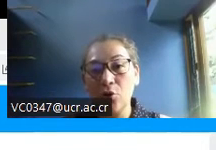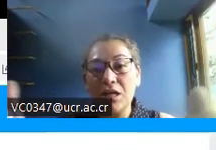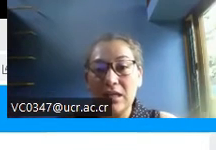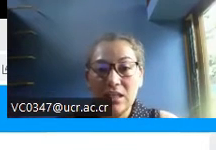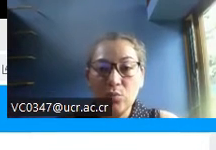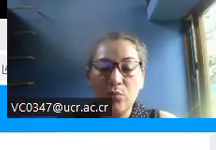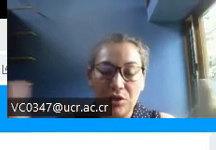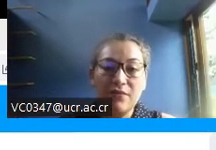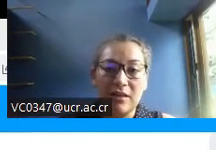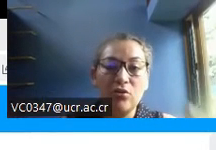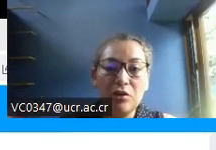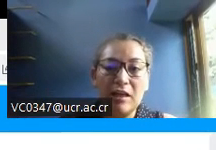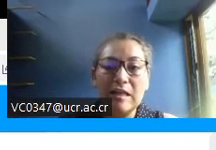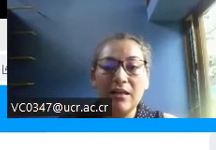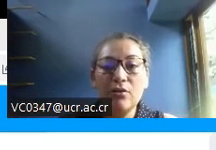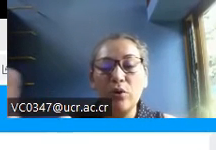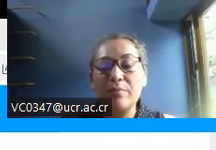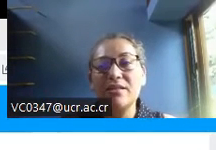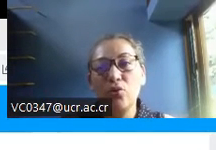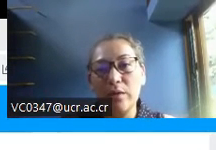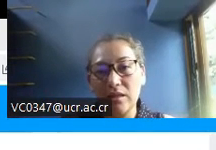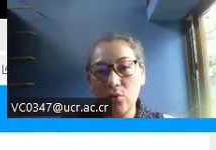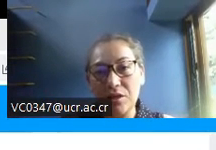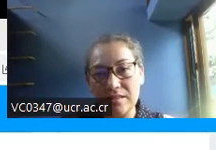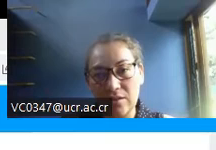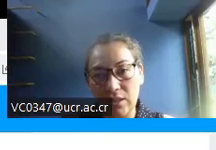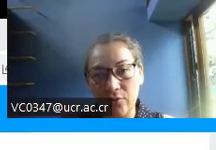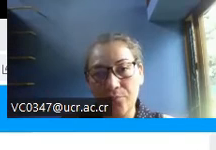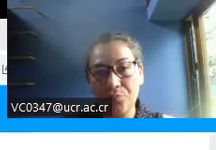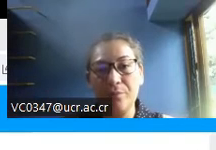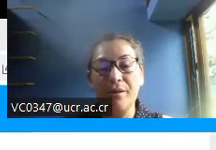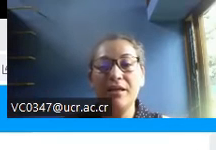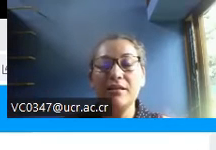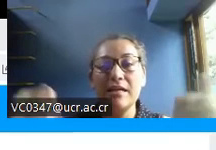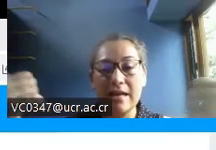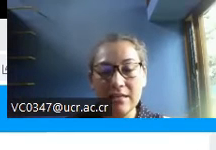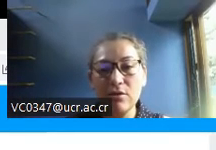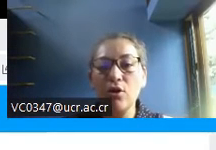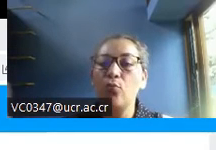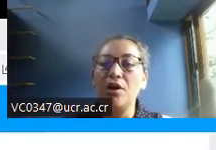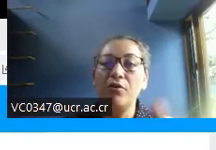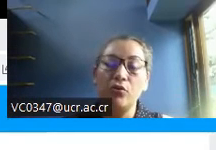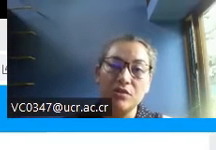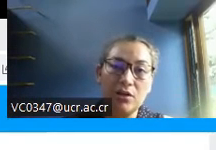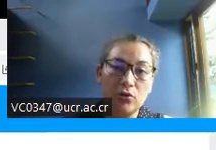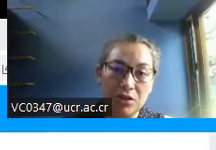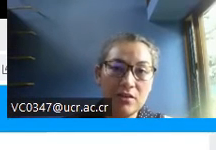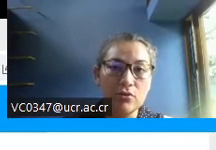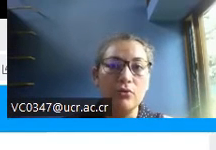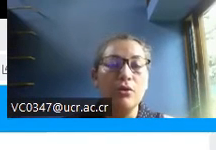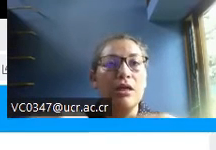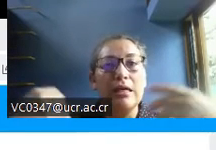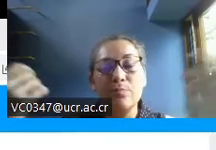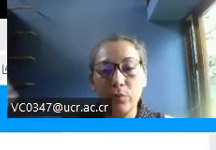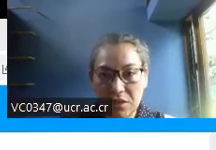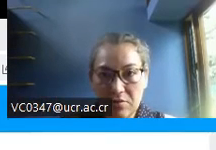video y después voy a definir con claridad cuál va a ser el objetivo de este video. ¿verdad? Y ahí voy a reconocer el